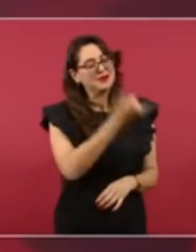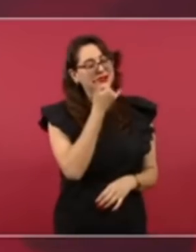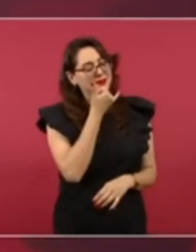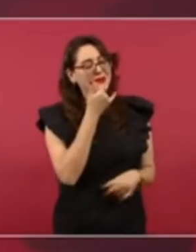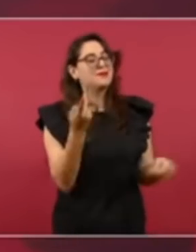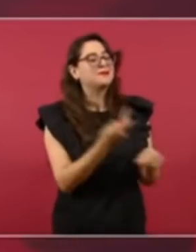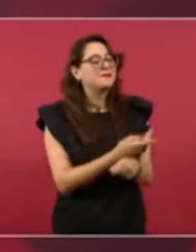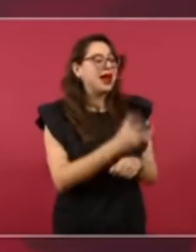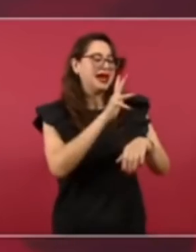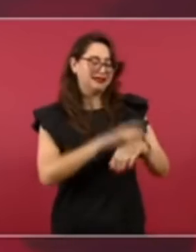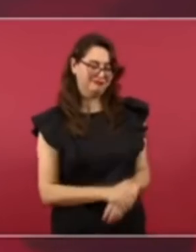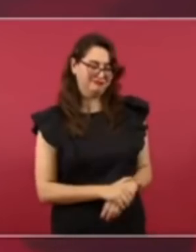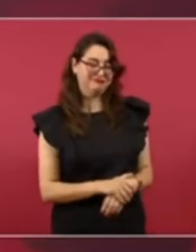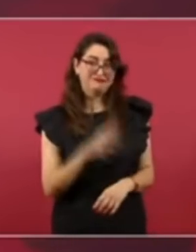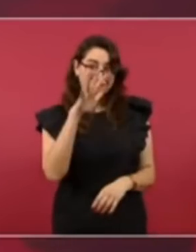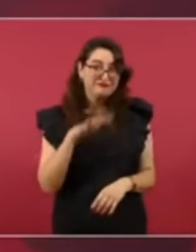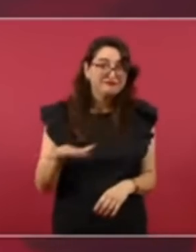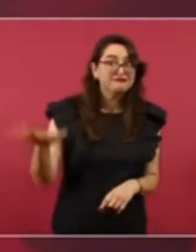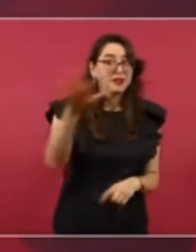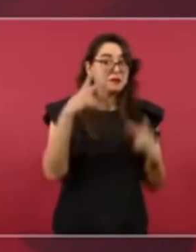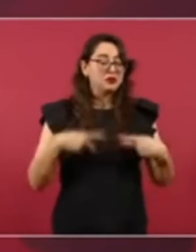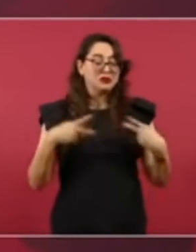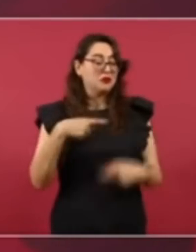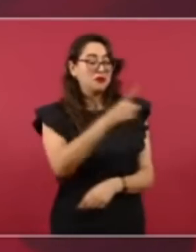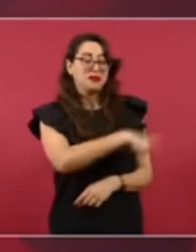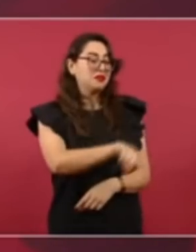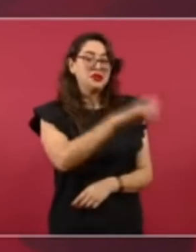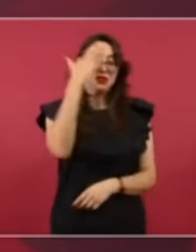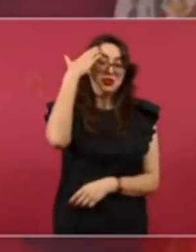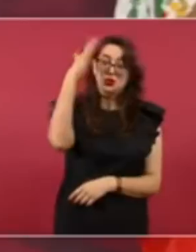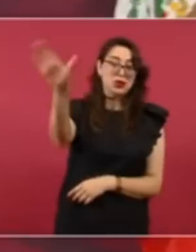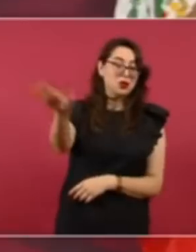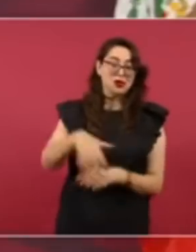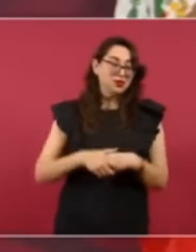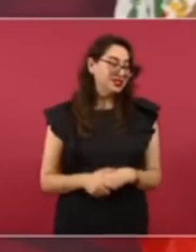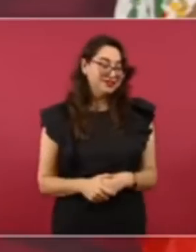Entonces piensan que eso perjudica, ¿no? No.